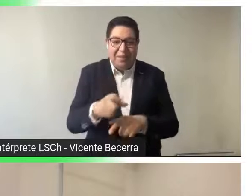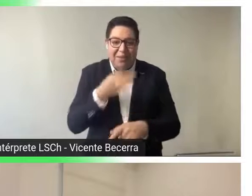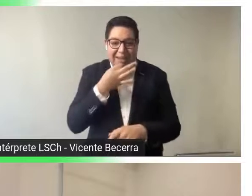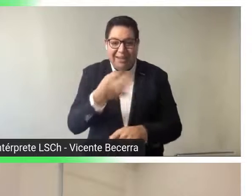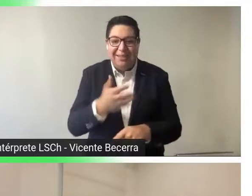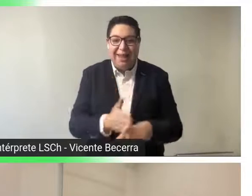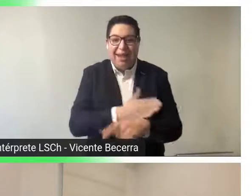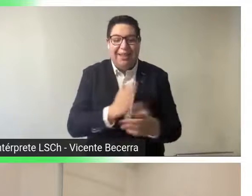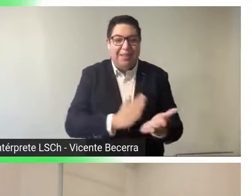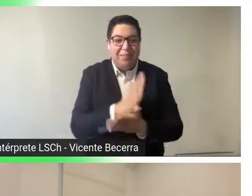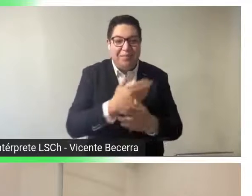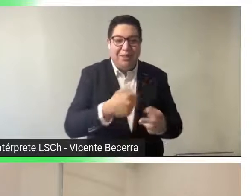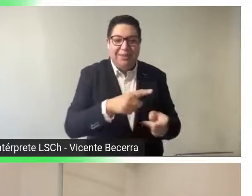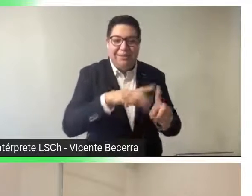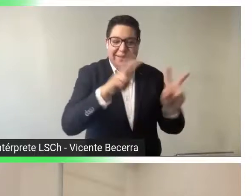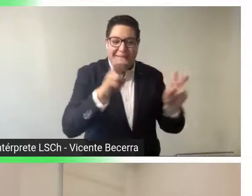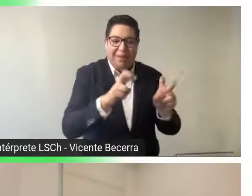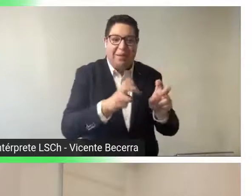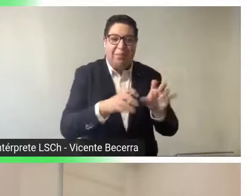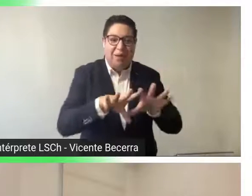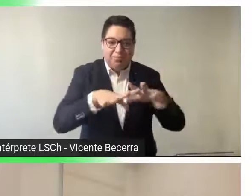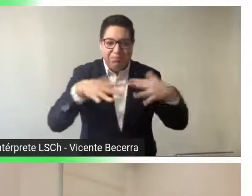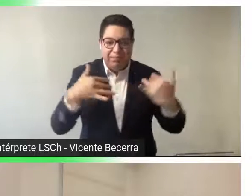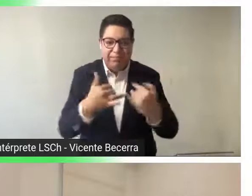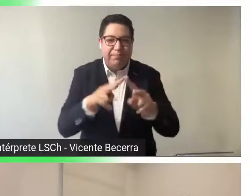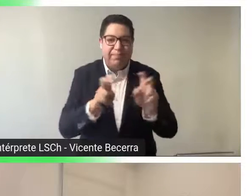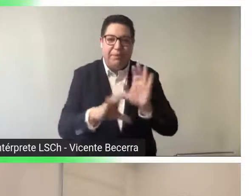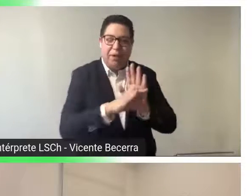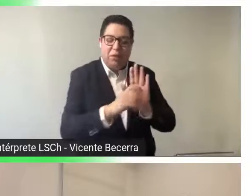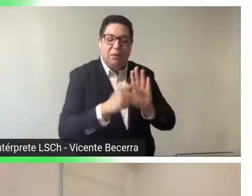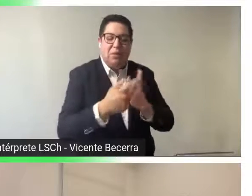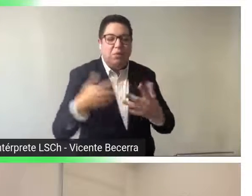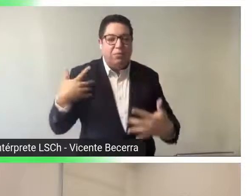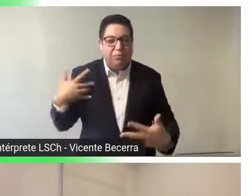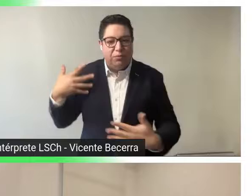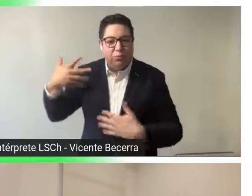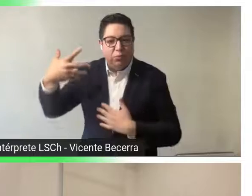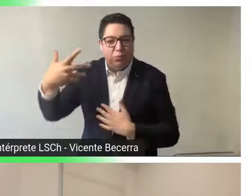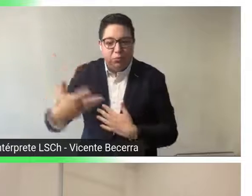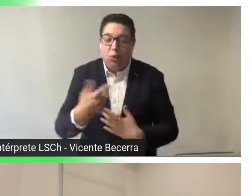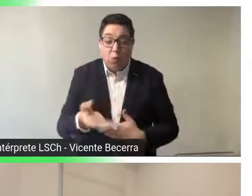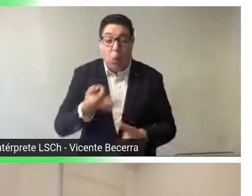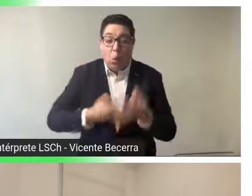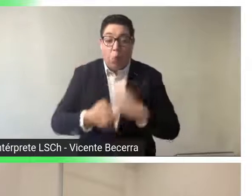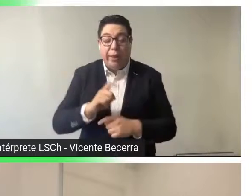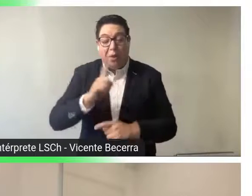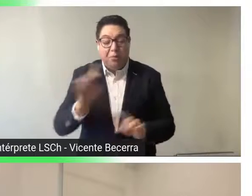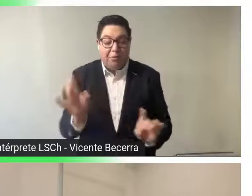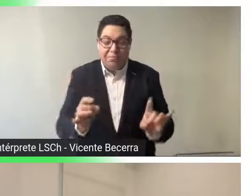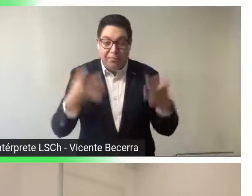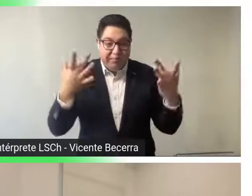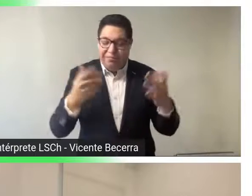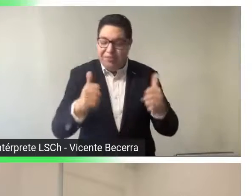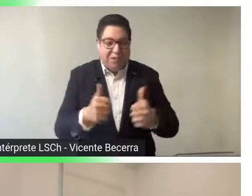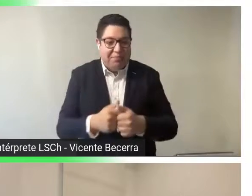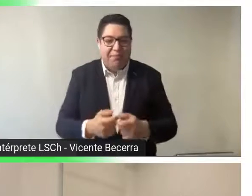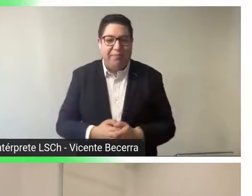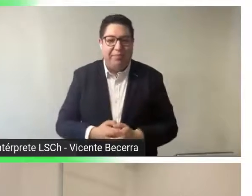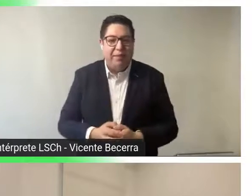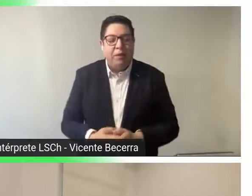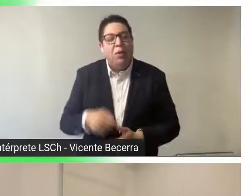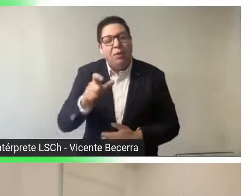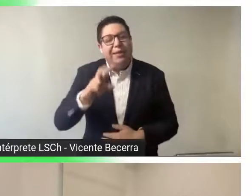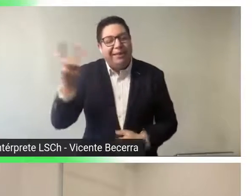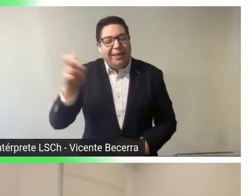inicio de esa convención constitucional y lo que ha sido tu trayectoria también, si nos quieres contar alguna anécdota, bienvenido. ¿Qué rol ha jugado